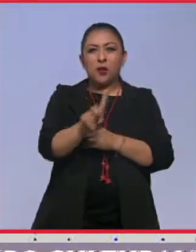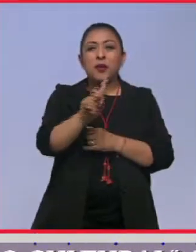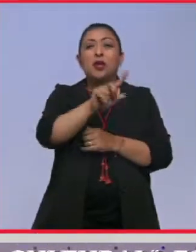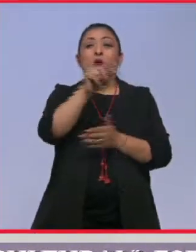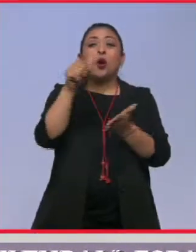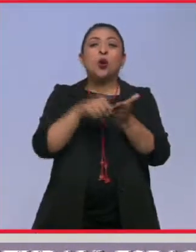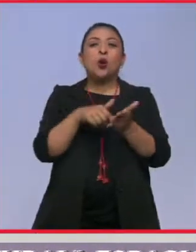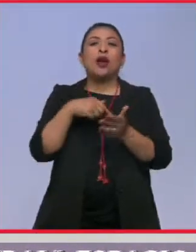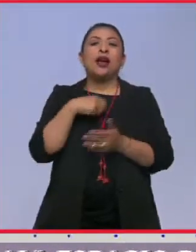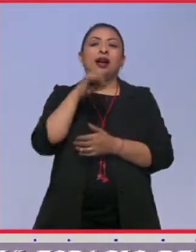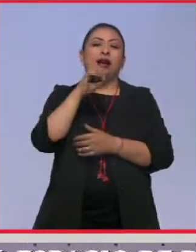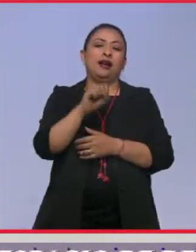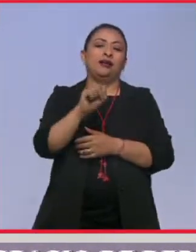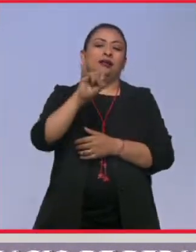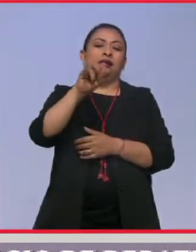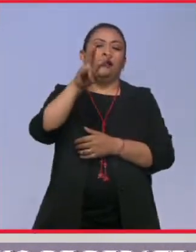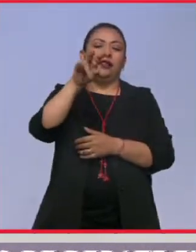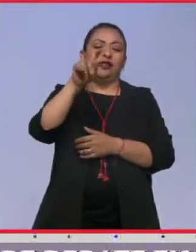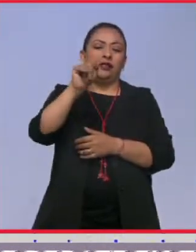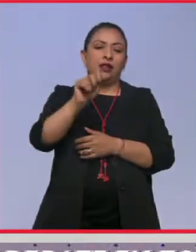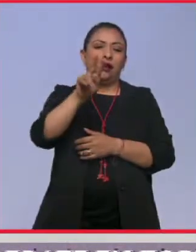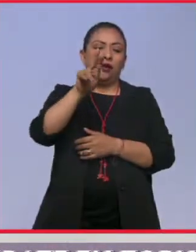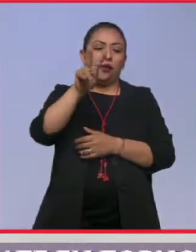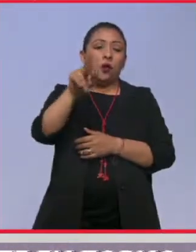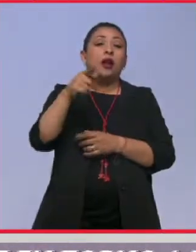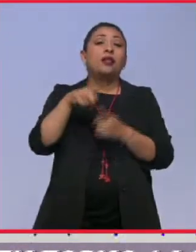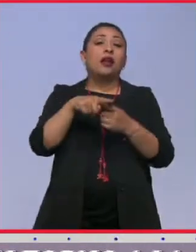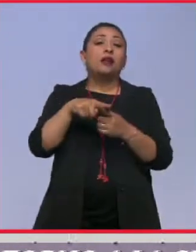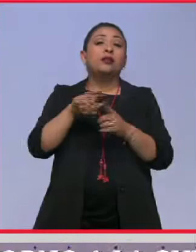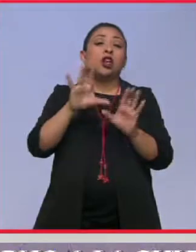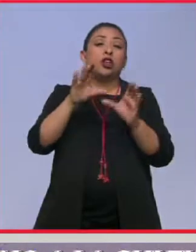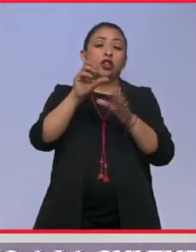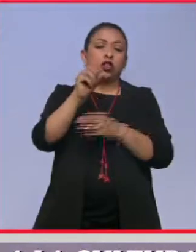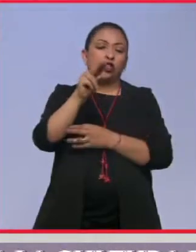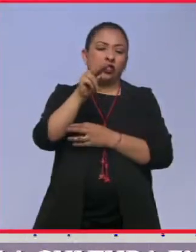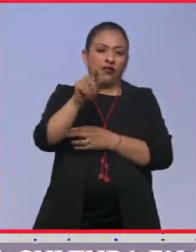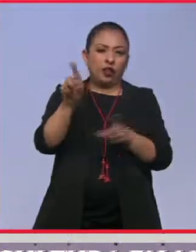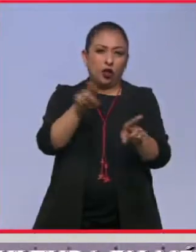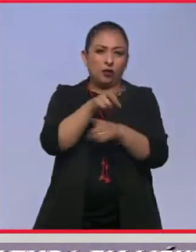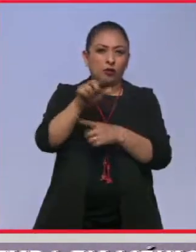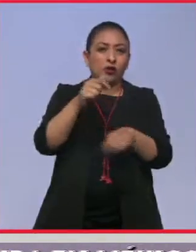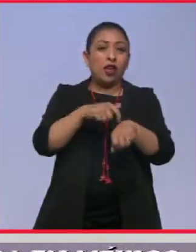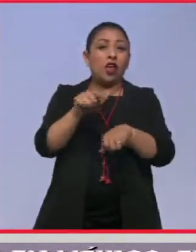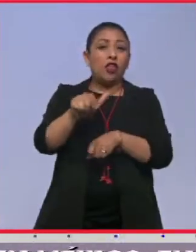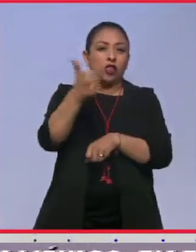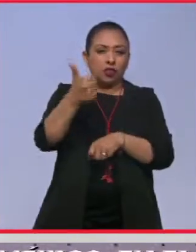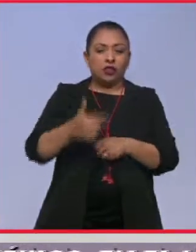Auditorio Silvestre Revueltas del Conservatorio Nacional de Música a las 12 horas.